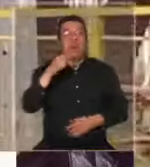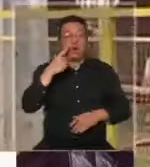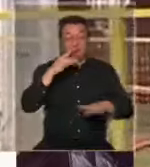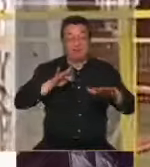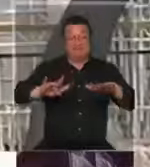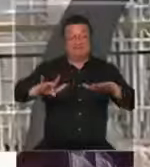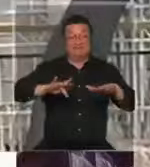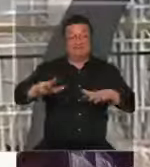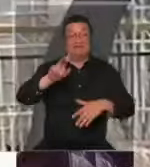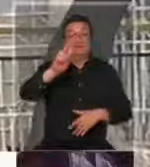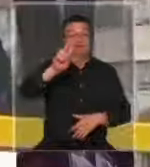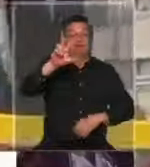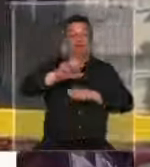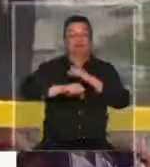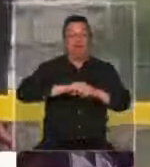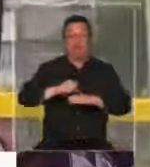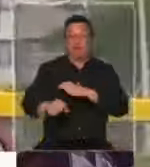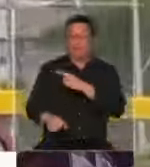años.